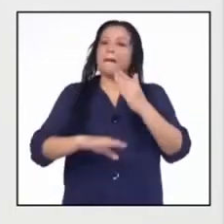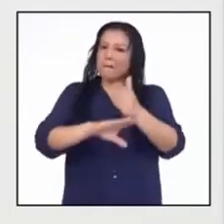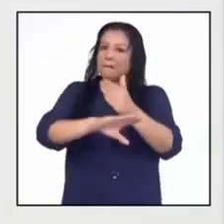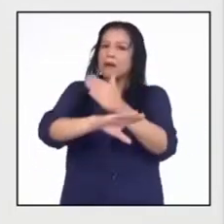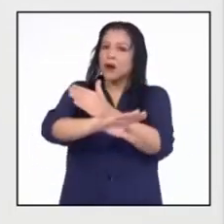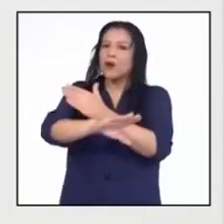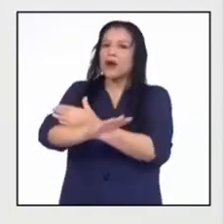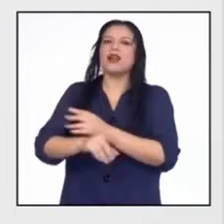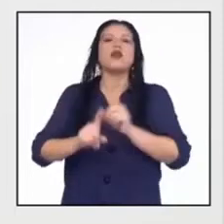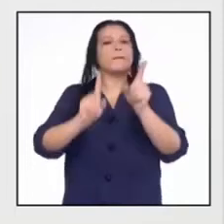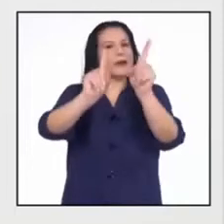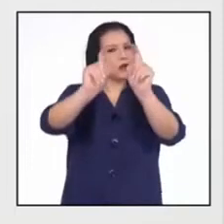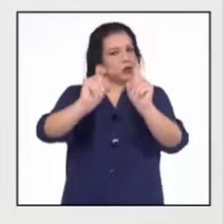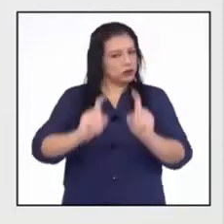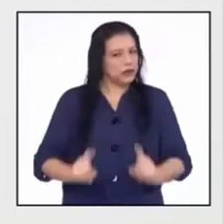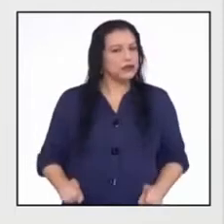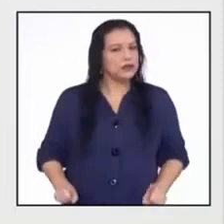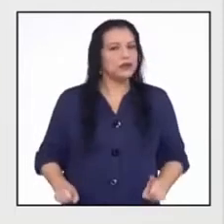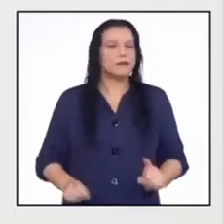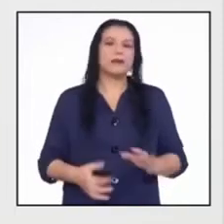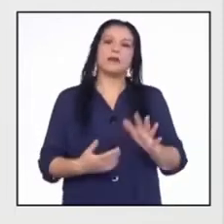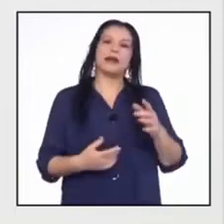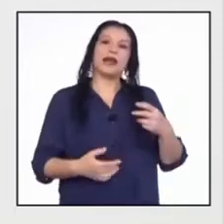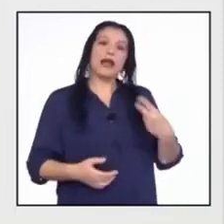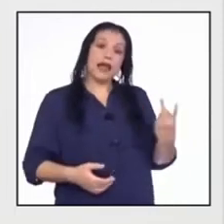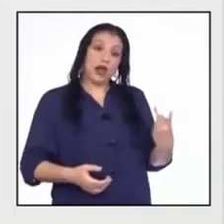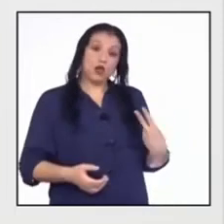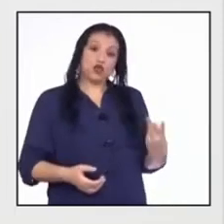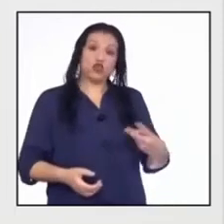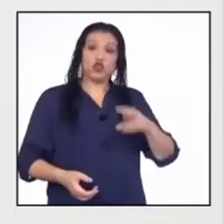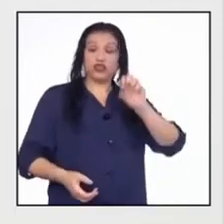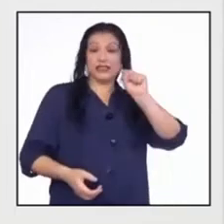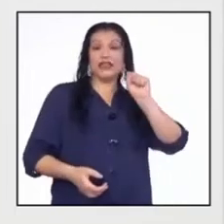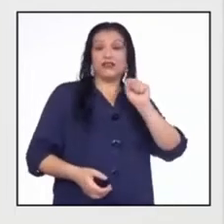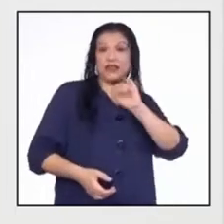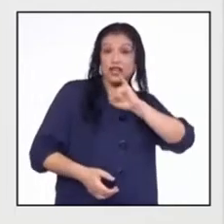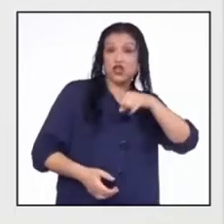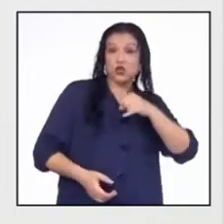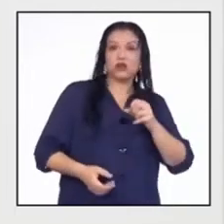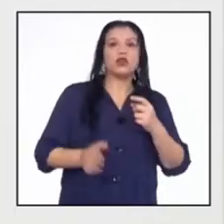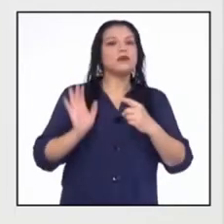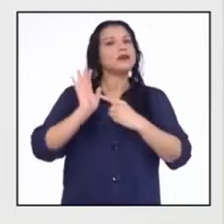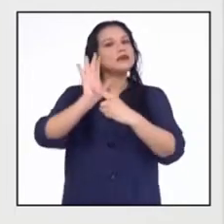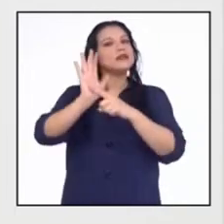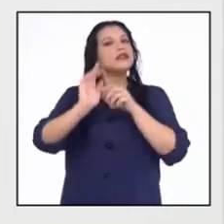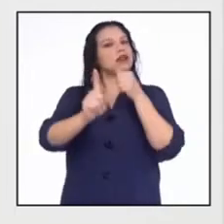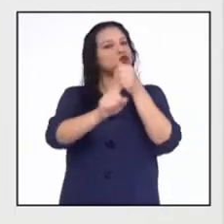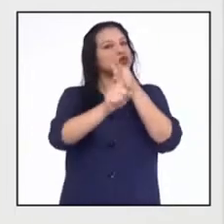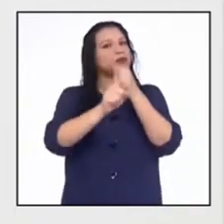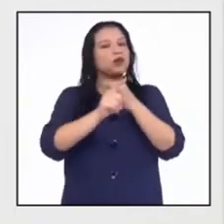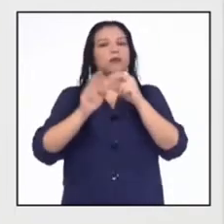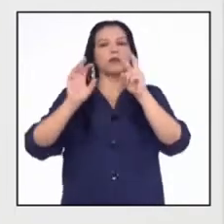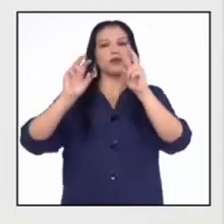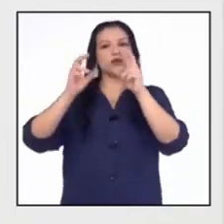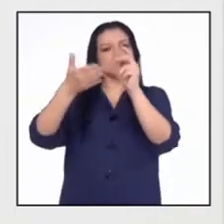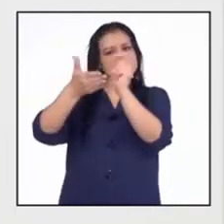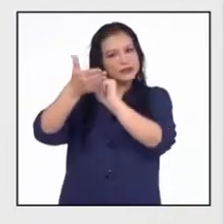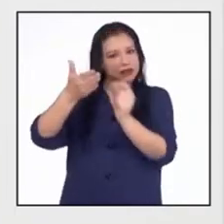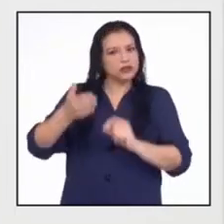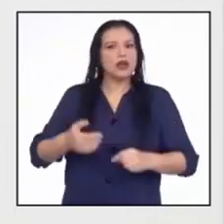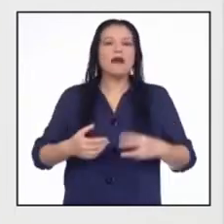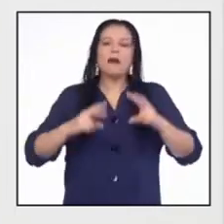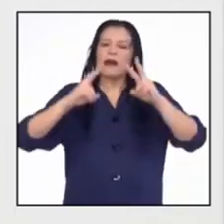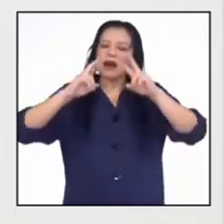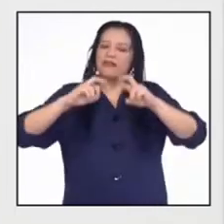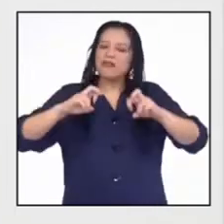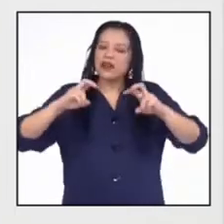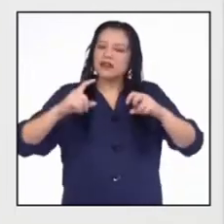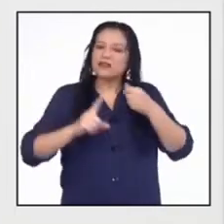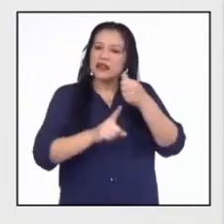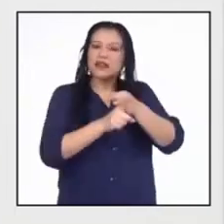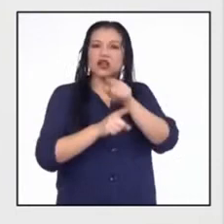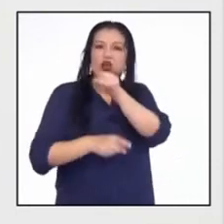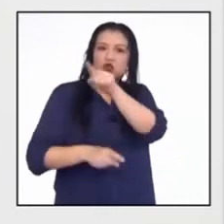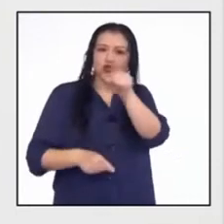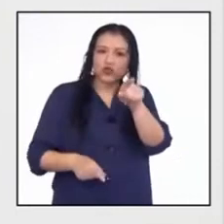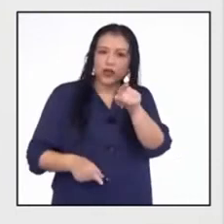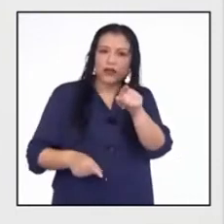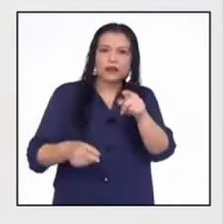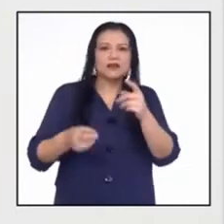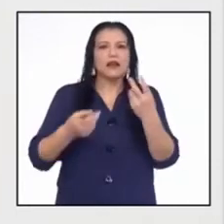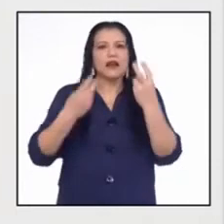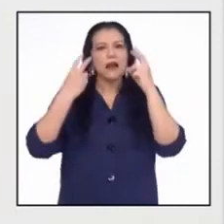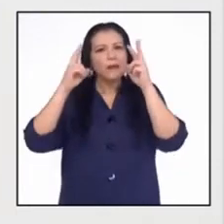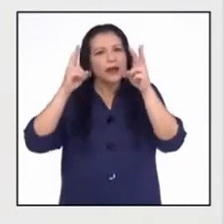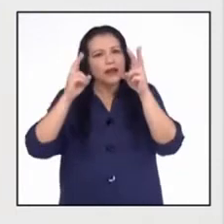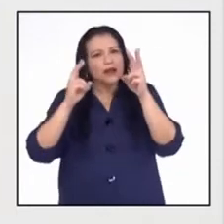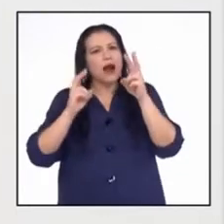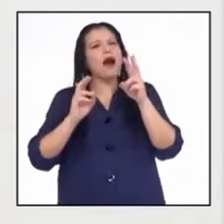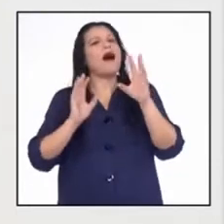algunas preguntas. Stephanie y Junior nos enseñarán sus textos y los analizaremos con ellos. Y ustedes tómenlos